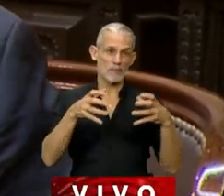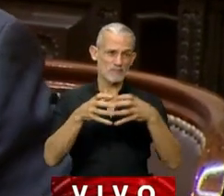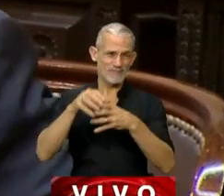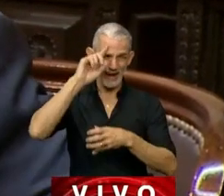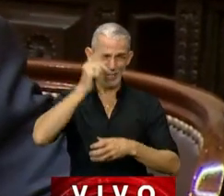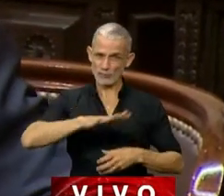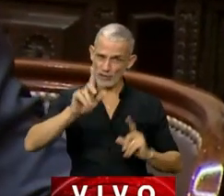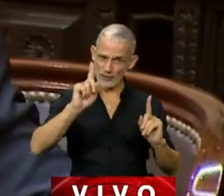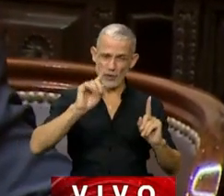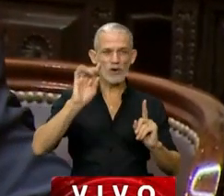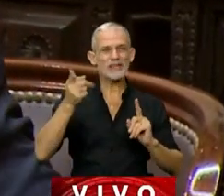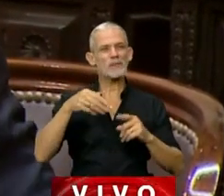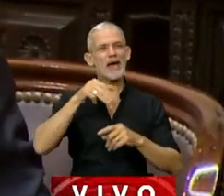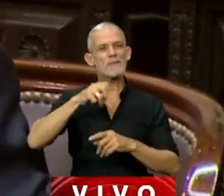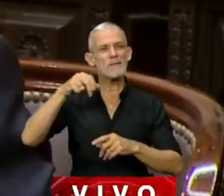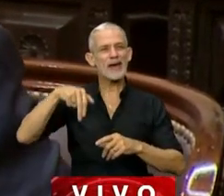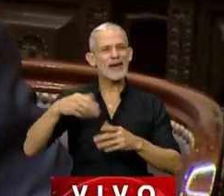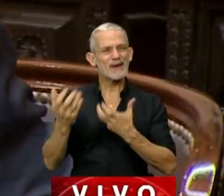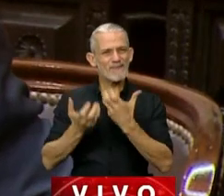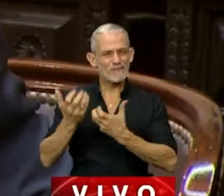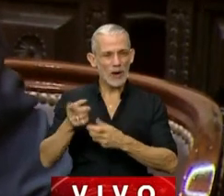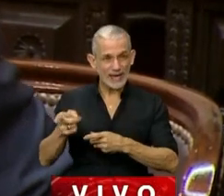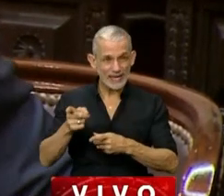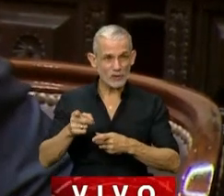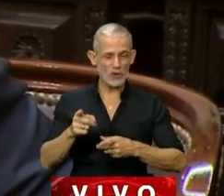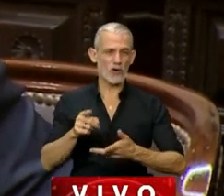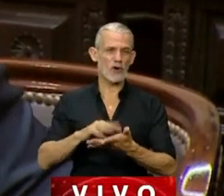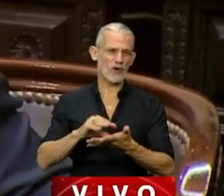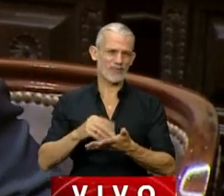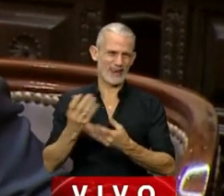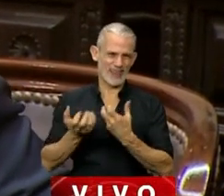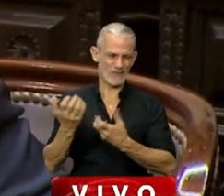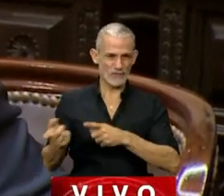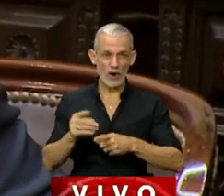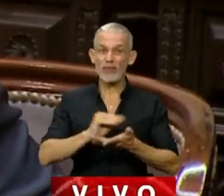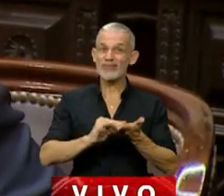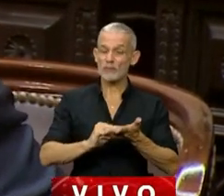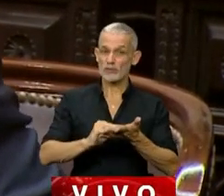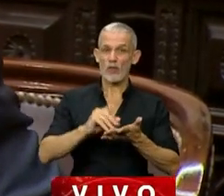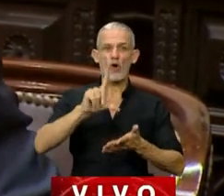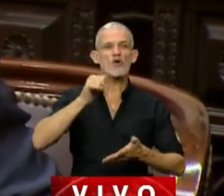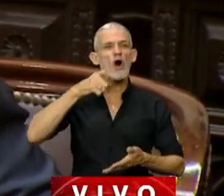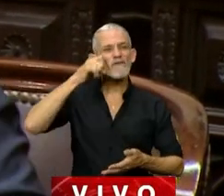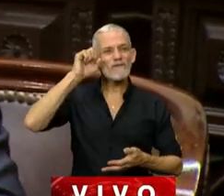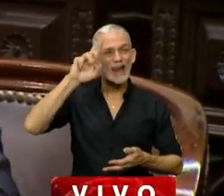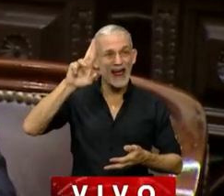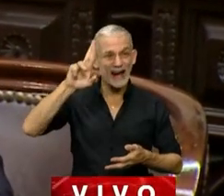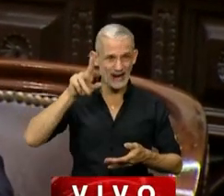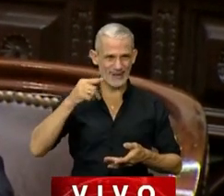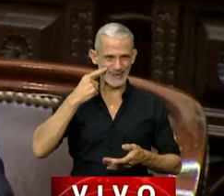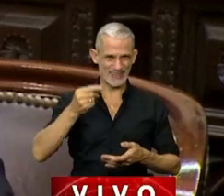partidos nacionales, sino que también el Movimiento Popular Fueguino a través del diputado provincial Damián Loeffler, quien me